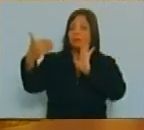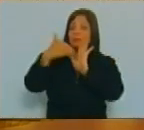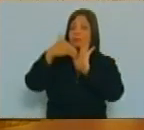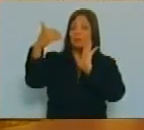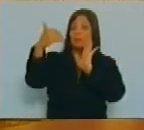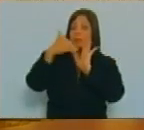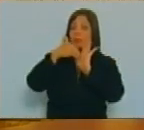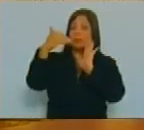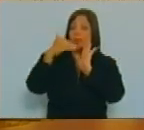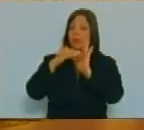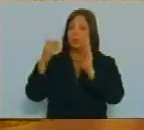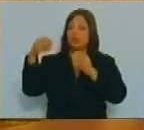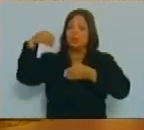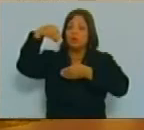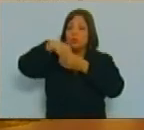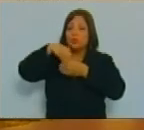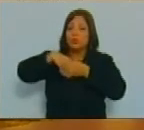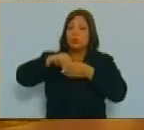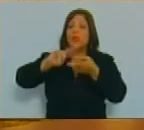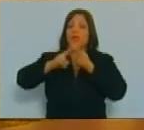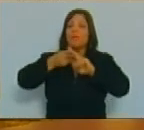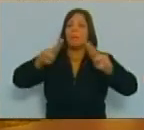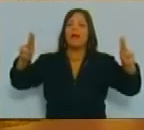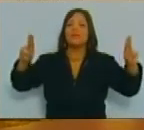al orden interno y a la paz social